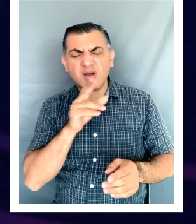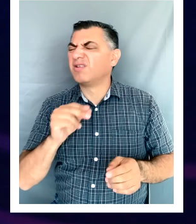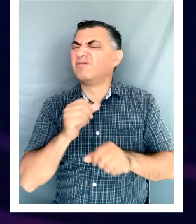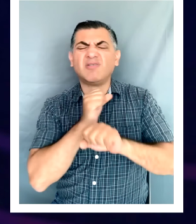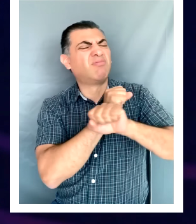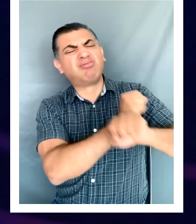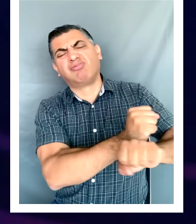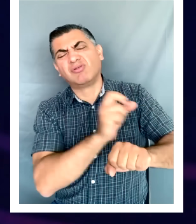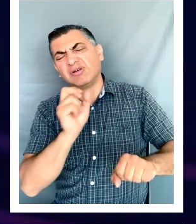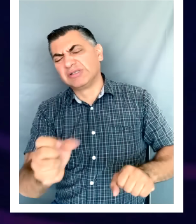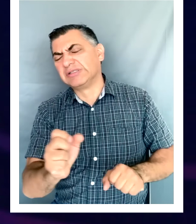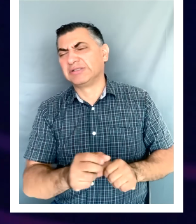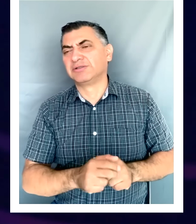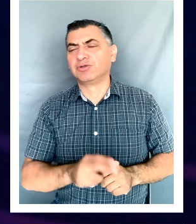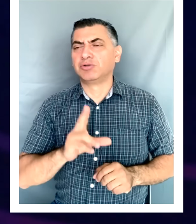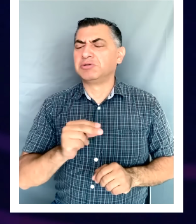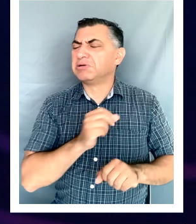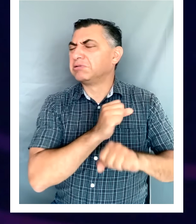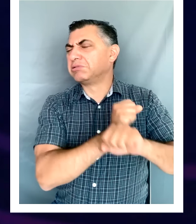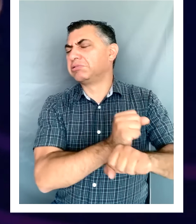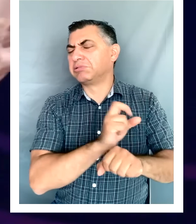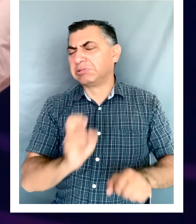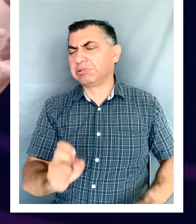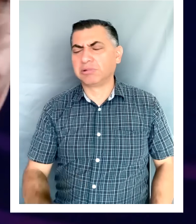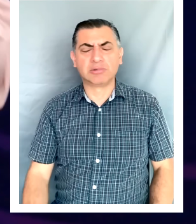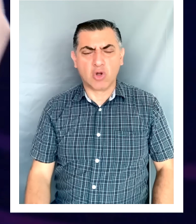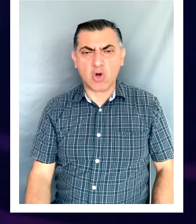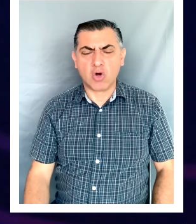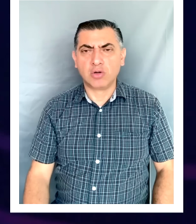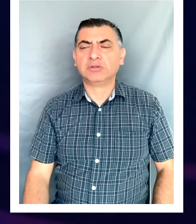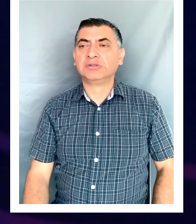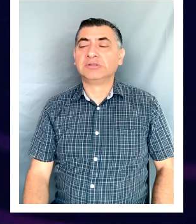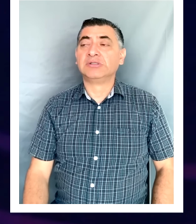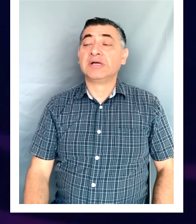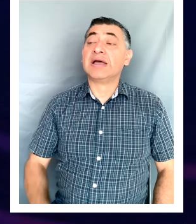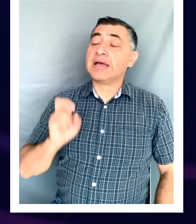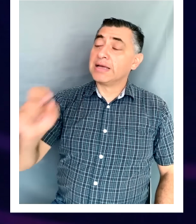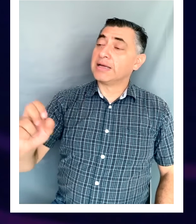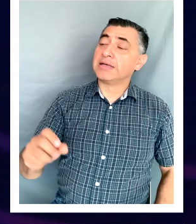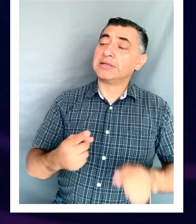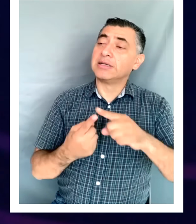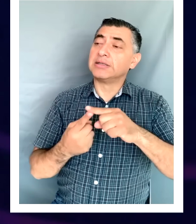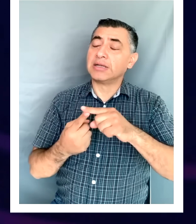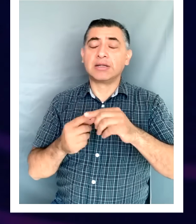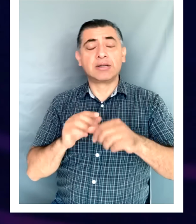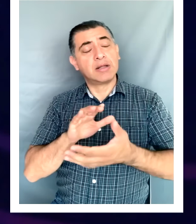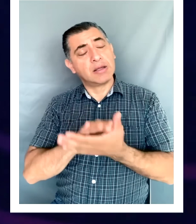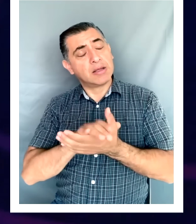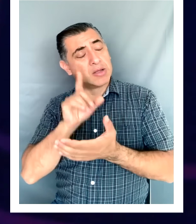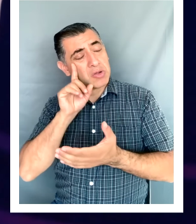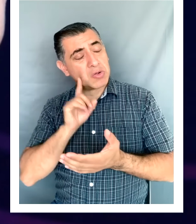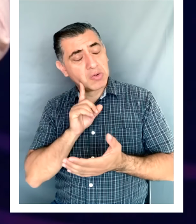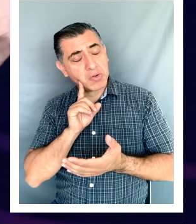a ese honor no renuncies a ese privilegio Yo sé que muchos dicen esa es tarea de mi esposa mi esposa se encarga del asunto espirituales